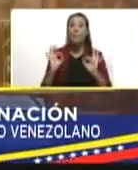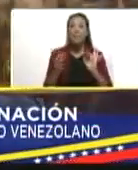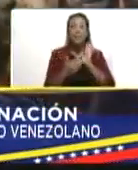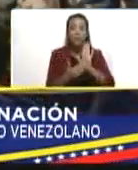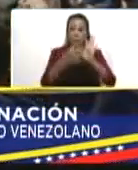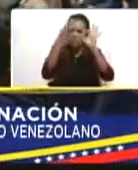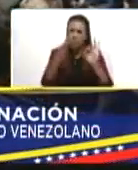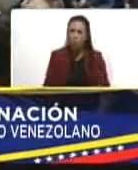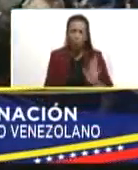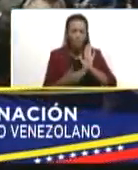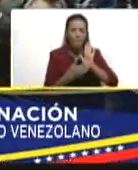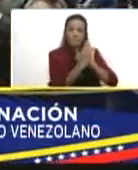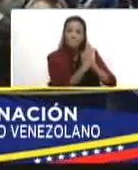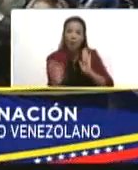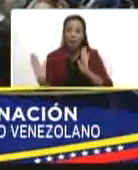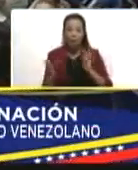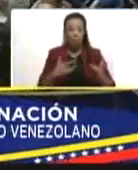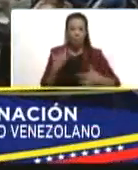y